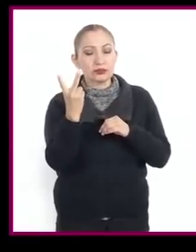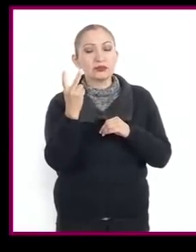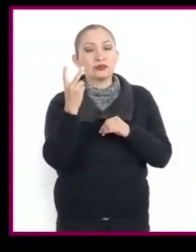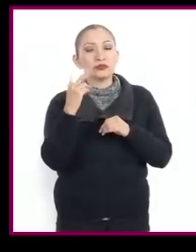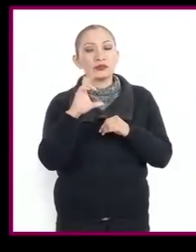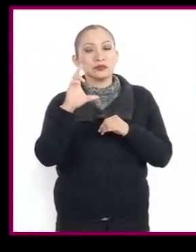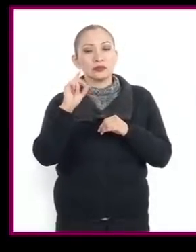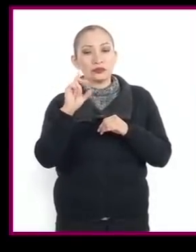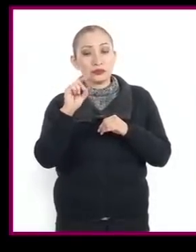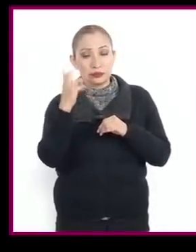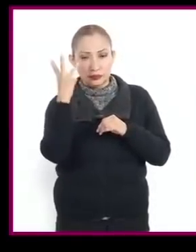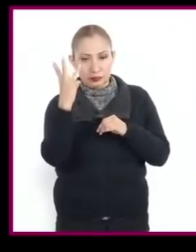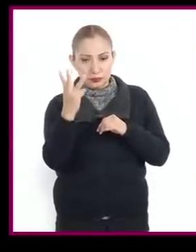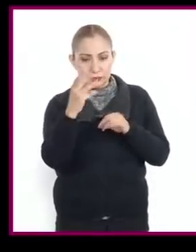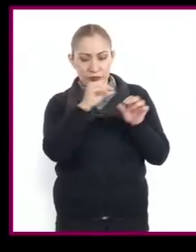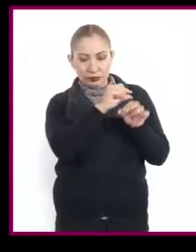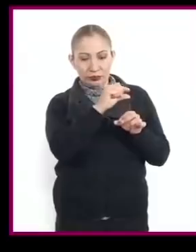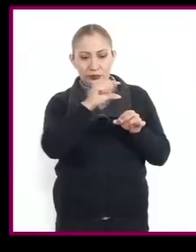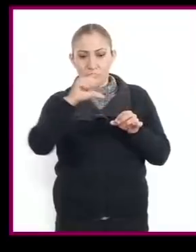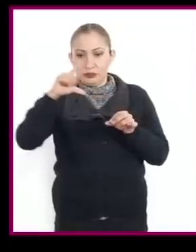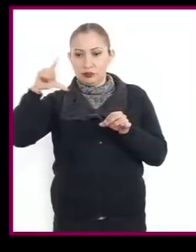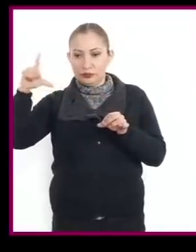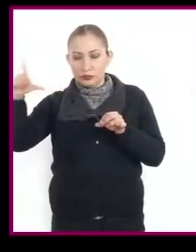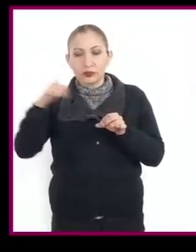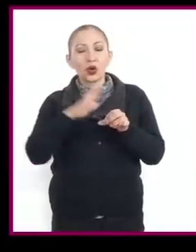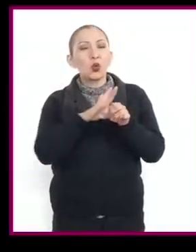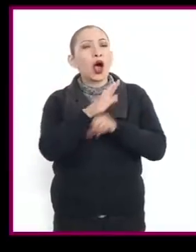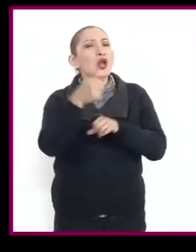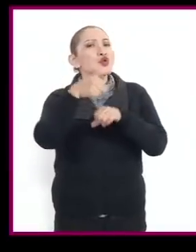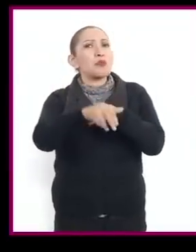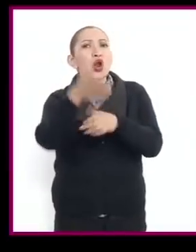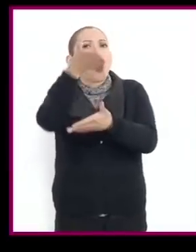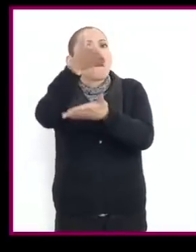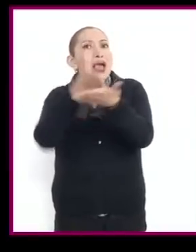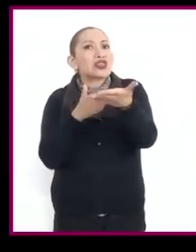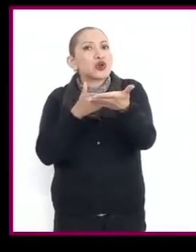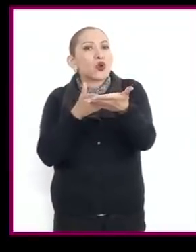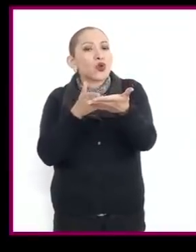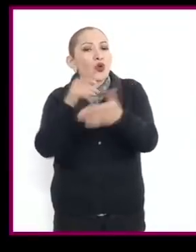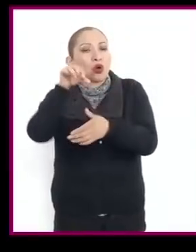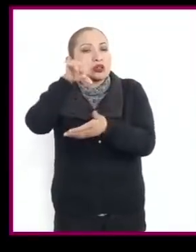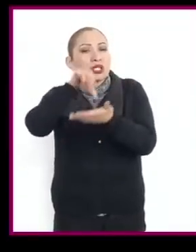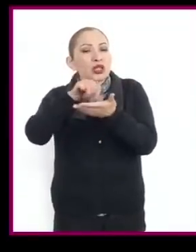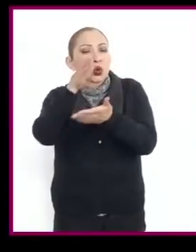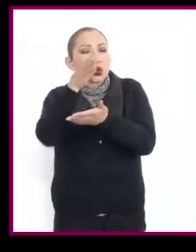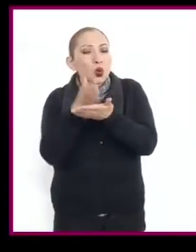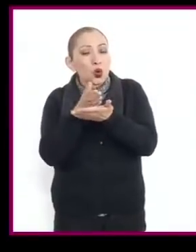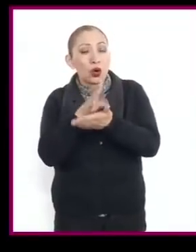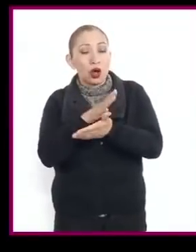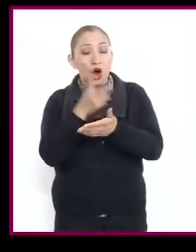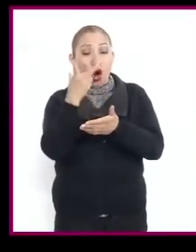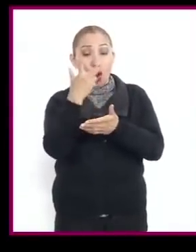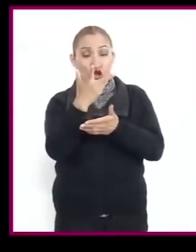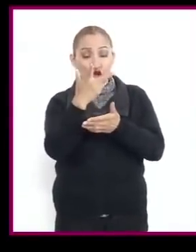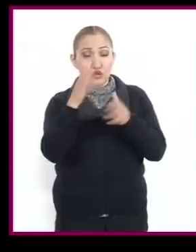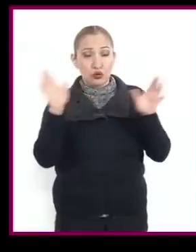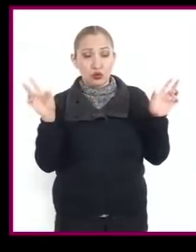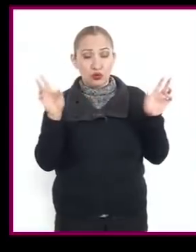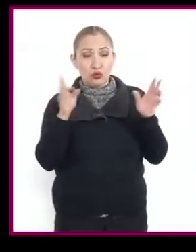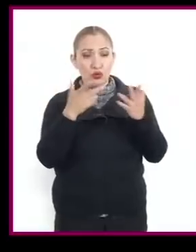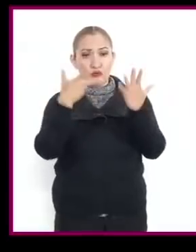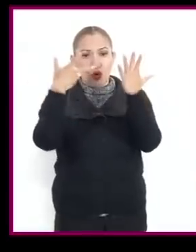Y luego 33. Así que, ¿cuál es el número de en medio? Bueno, tenemos 8 números. Bueno,